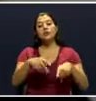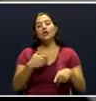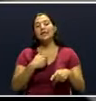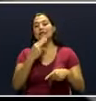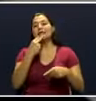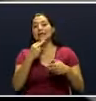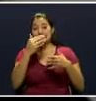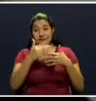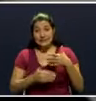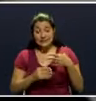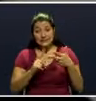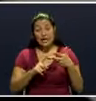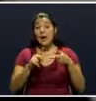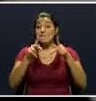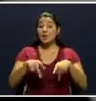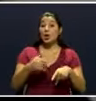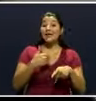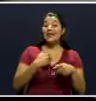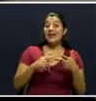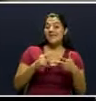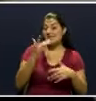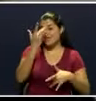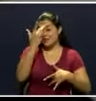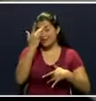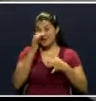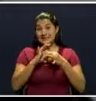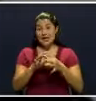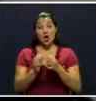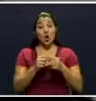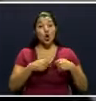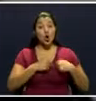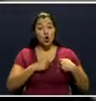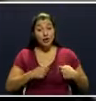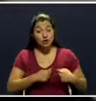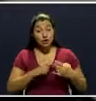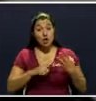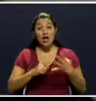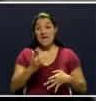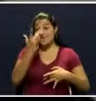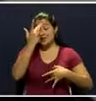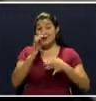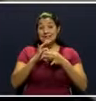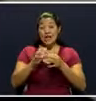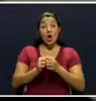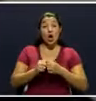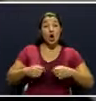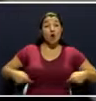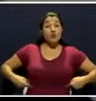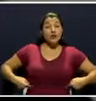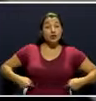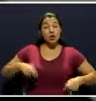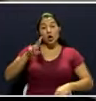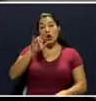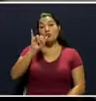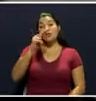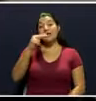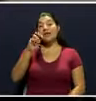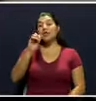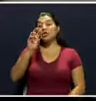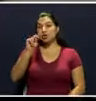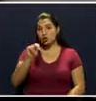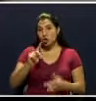diabetes mellitus, las personas que tienen enfermedades del corazón, enfermedades de los riñones, enfermedades,